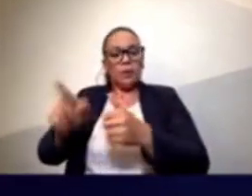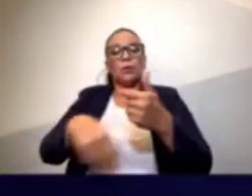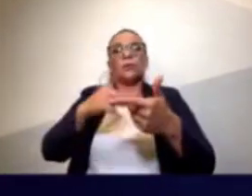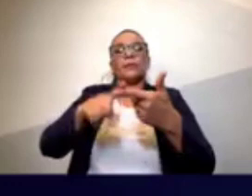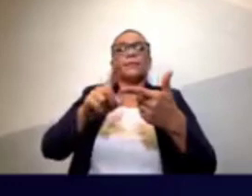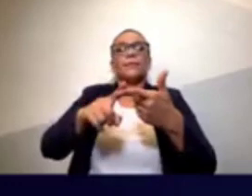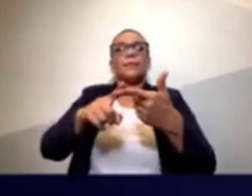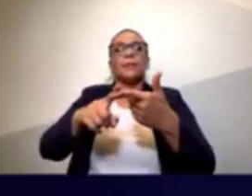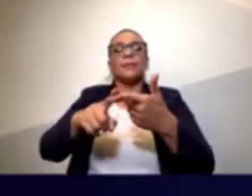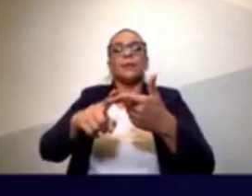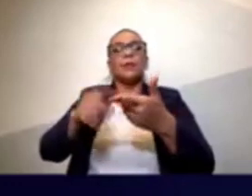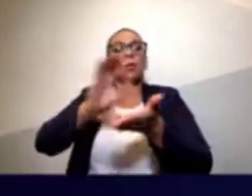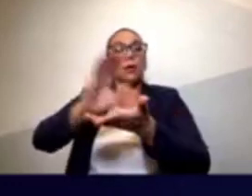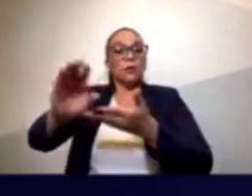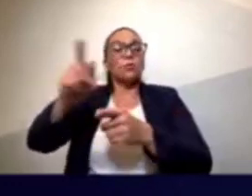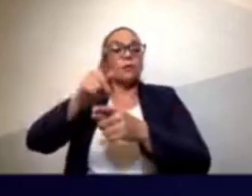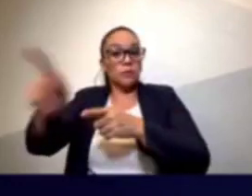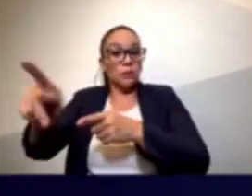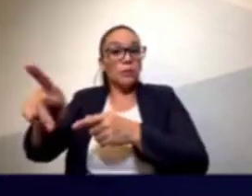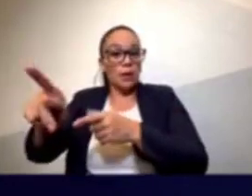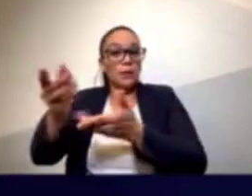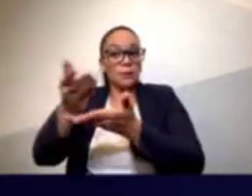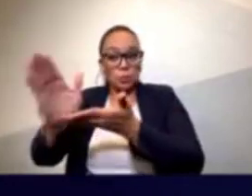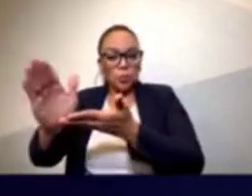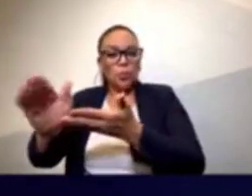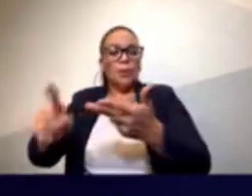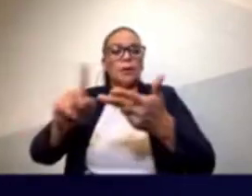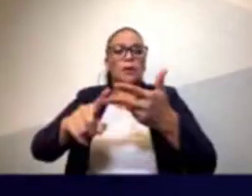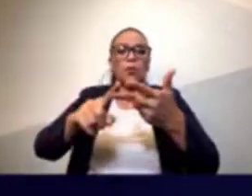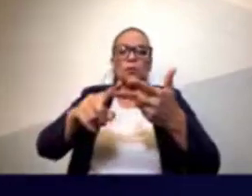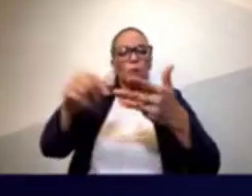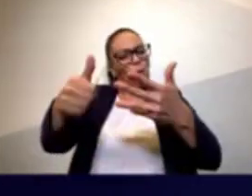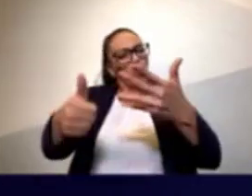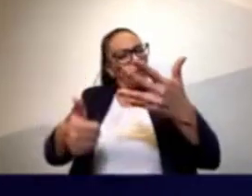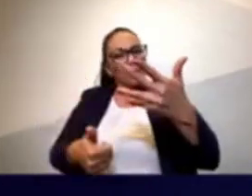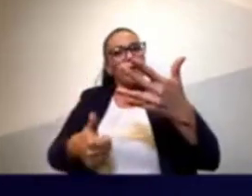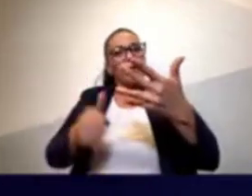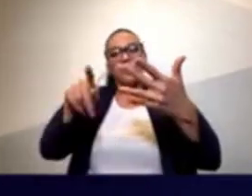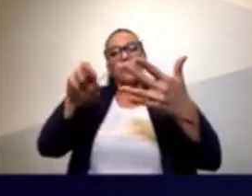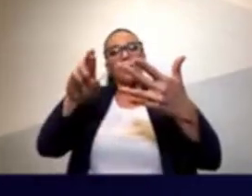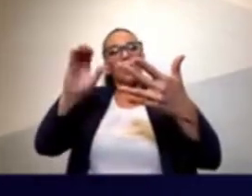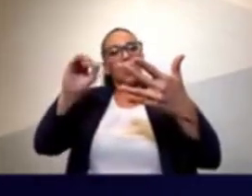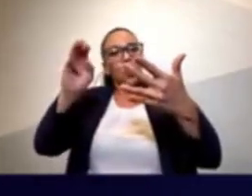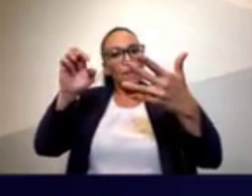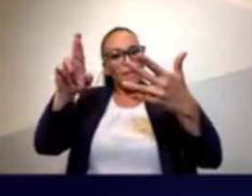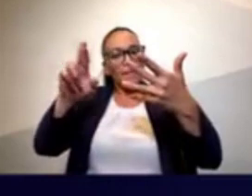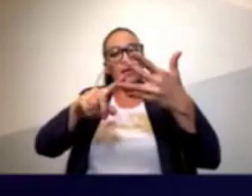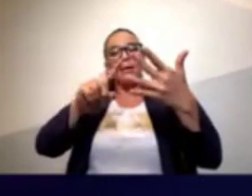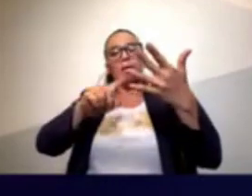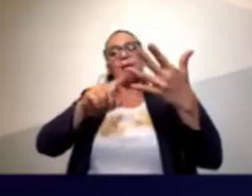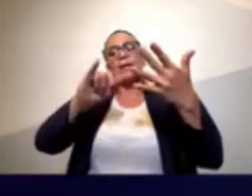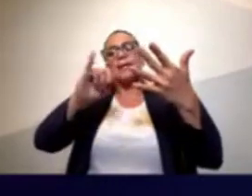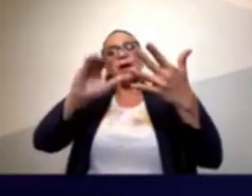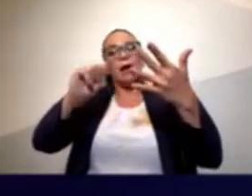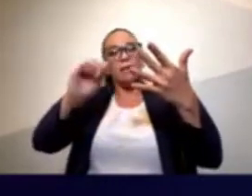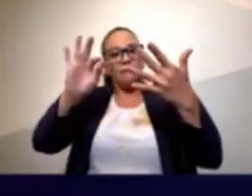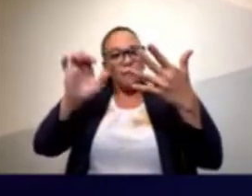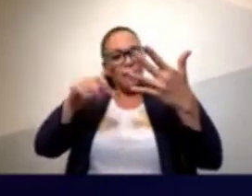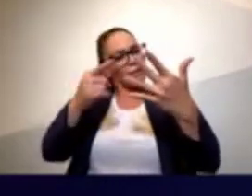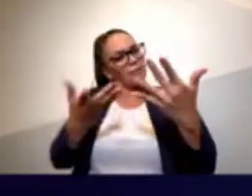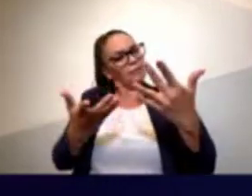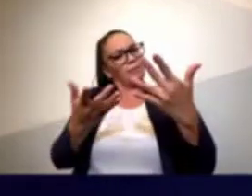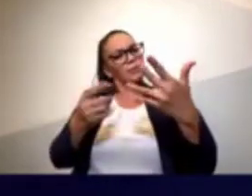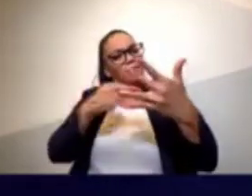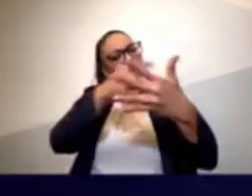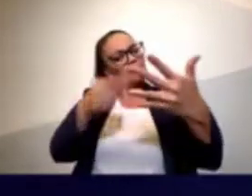los colegios profesionales en particular, pero también otras entidades como Procomer, como el ICAFE, que tienen un